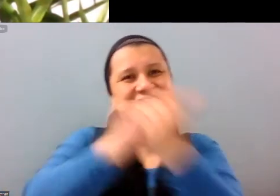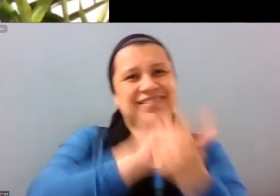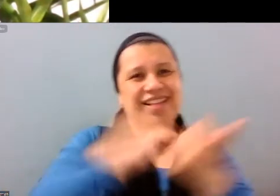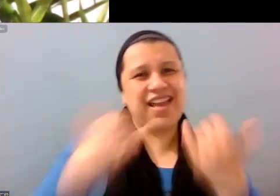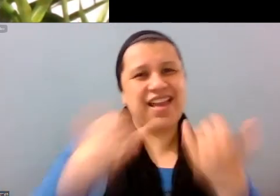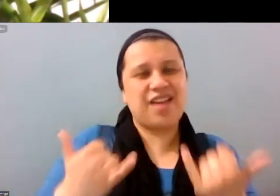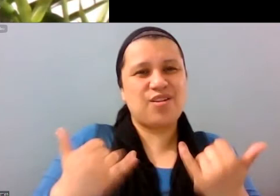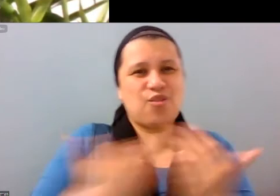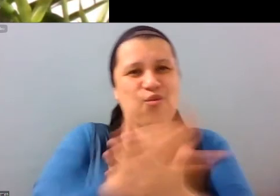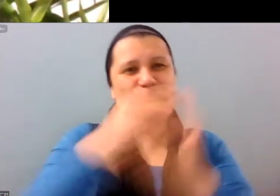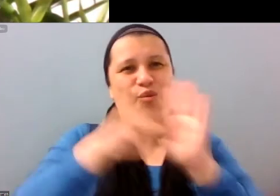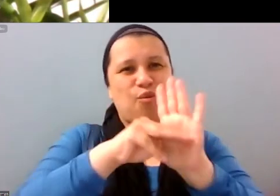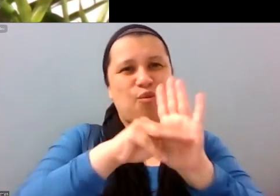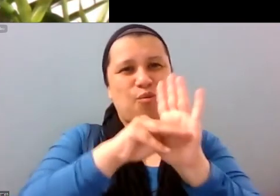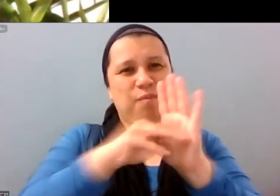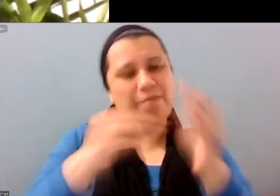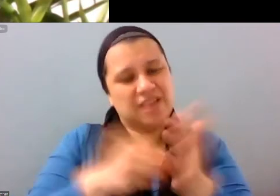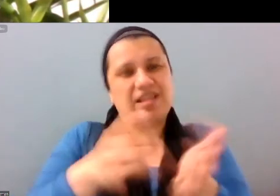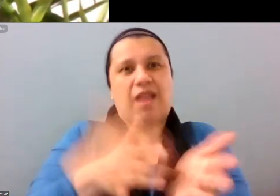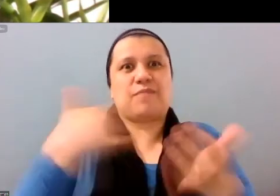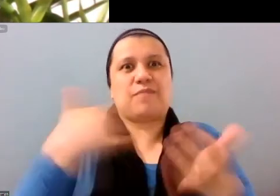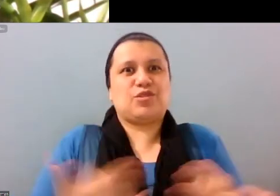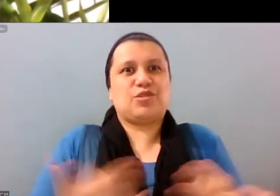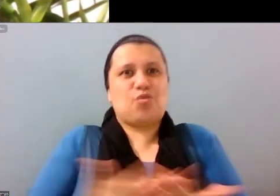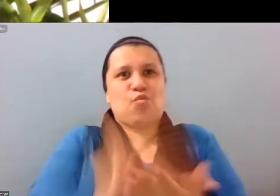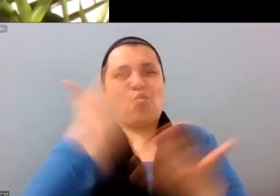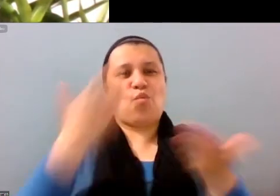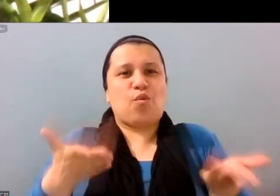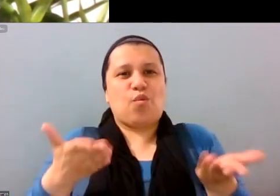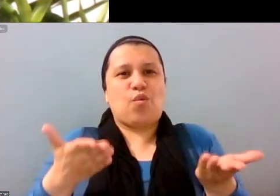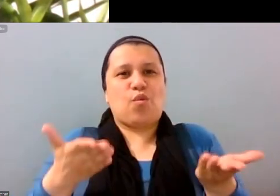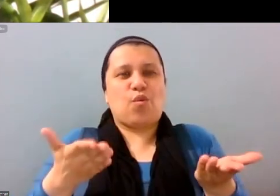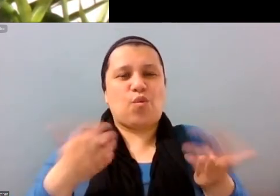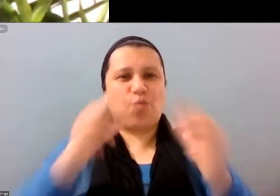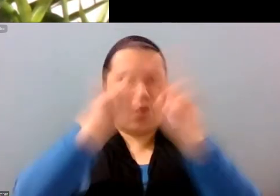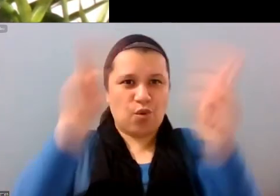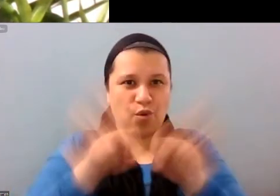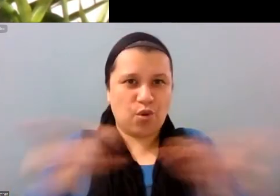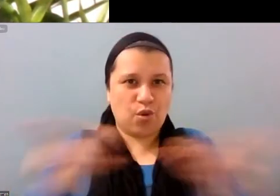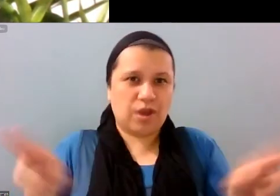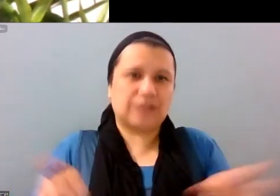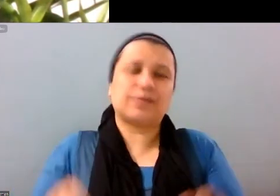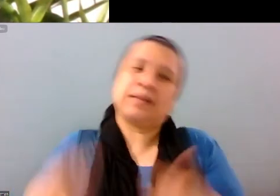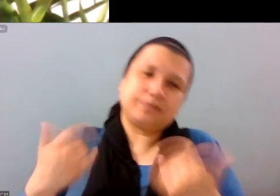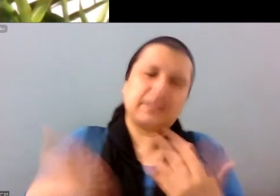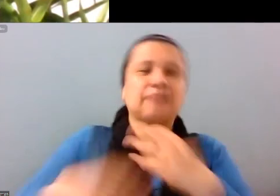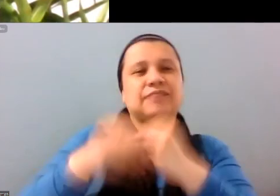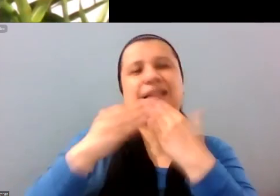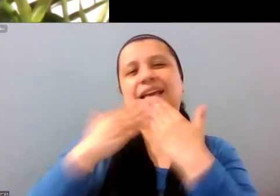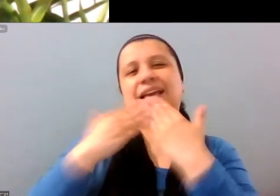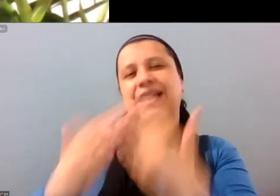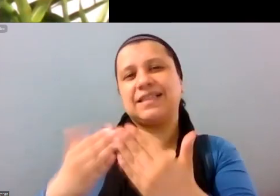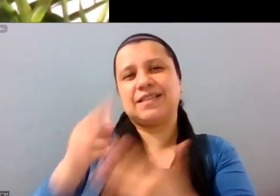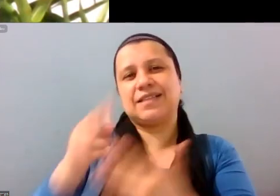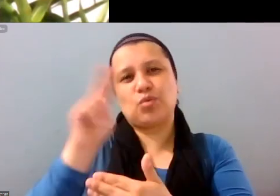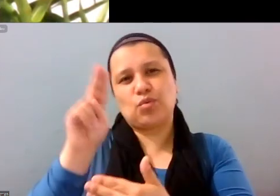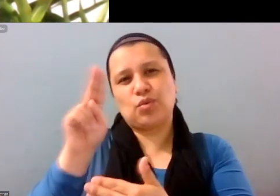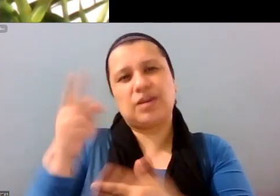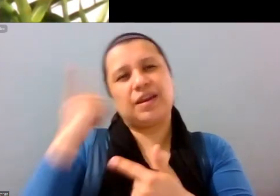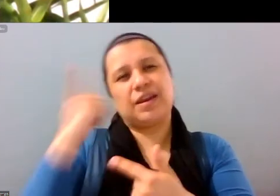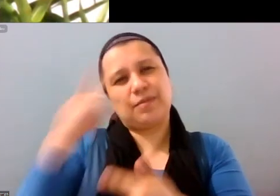a sacar un mayor provecho de esas herramientas virtuales y sin más bueno agradecer nuevamente a la UNED por este